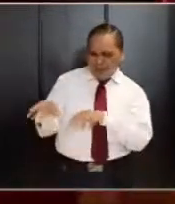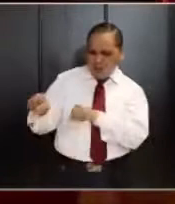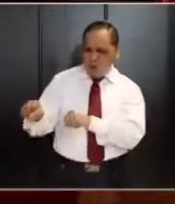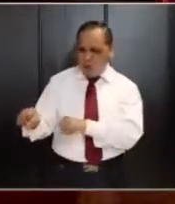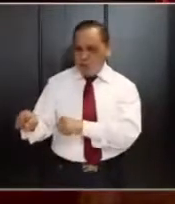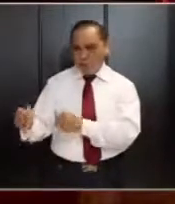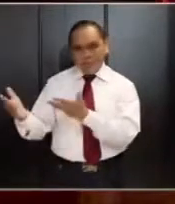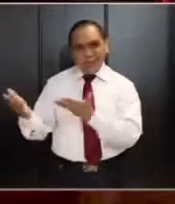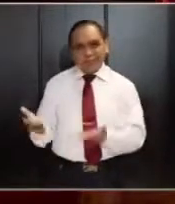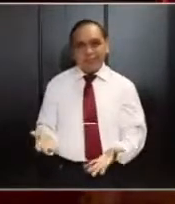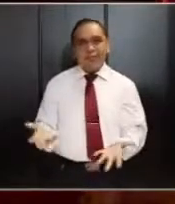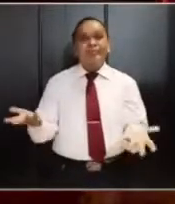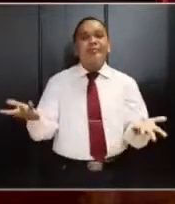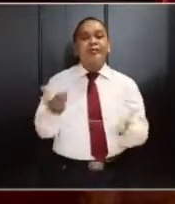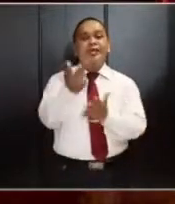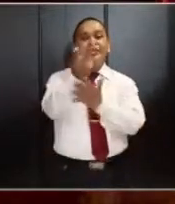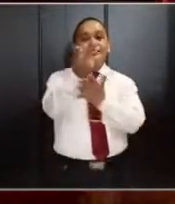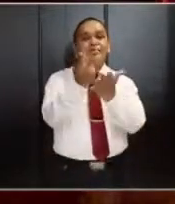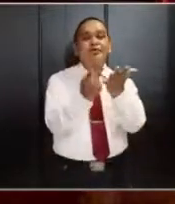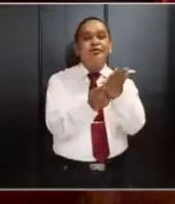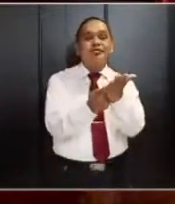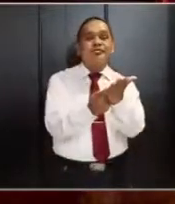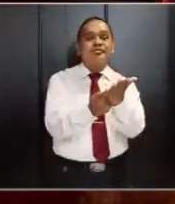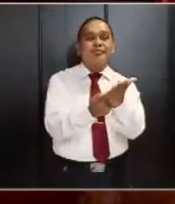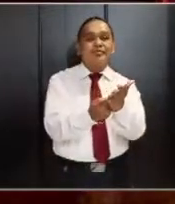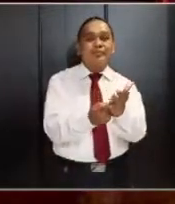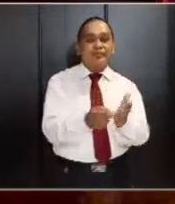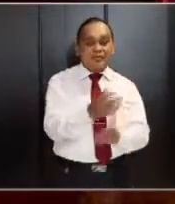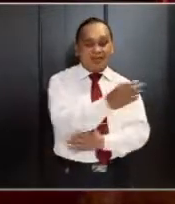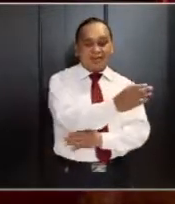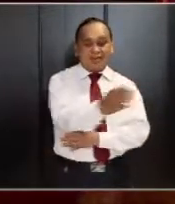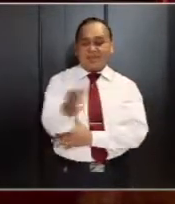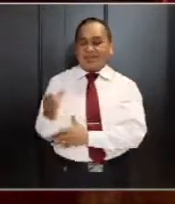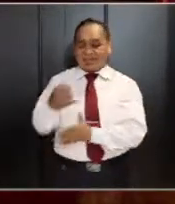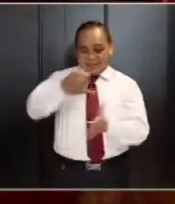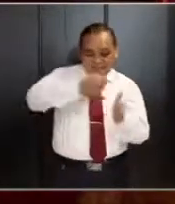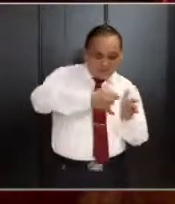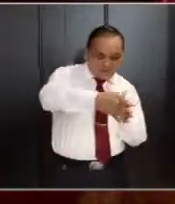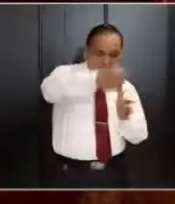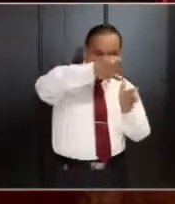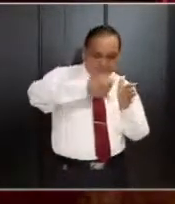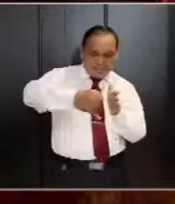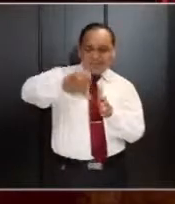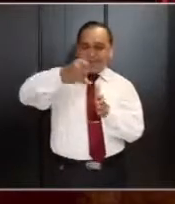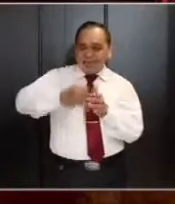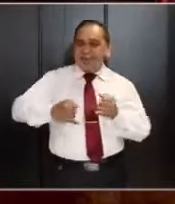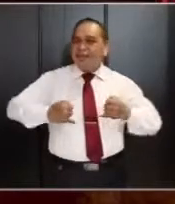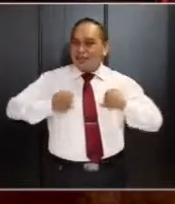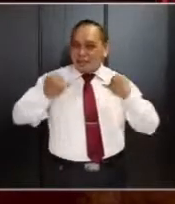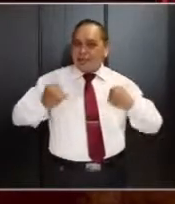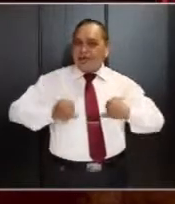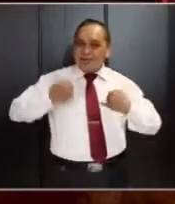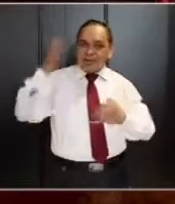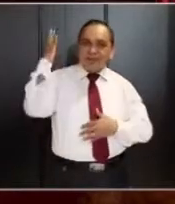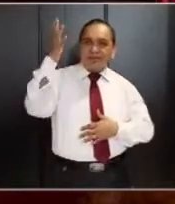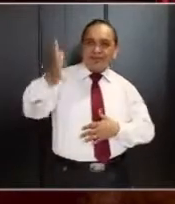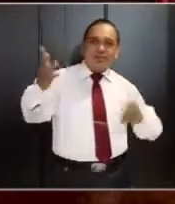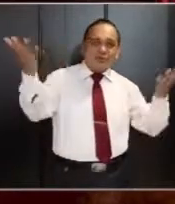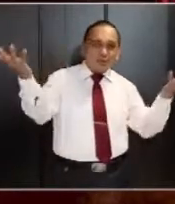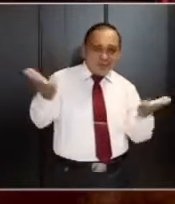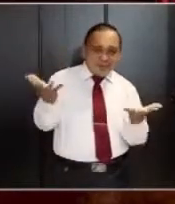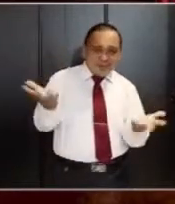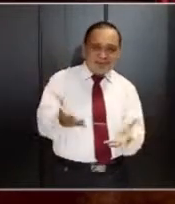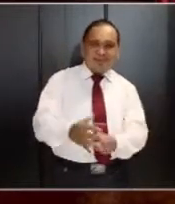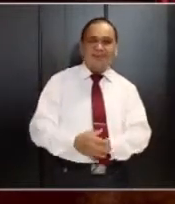Entonces ofreció el programa Sembrando Vidas y Jóvenes Construyendo el Futuro, y esperamos pues que ahí lo acepten, y